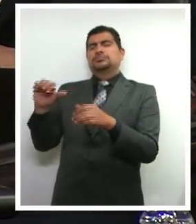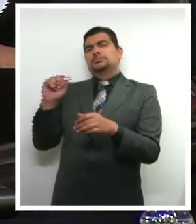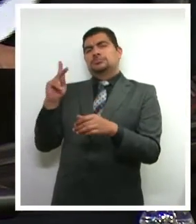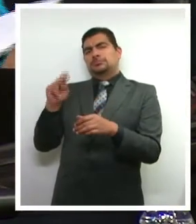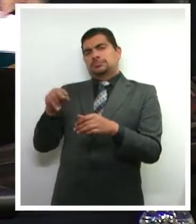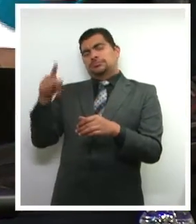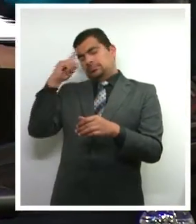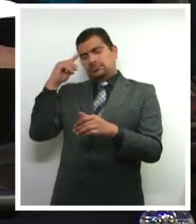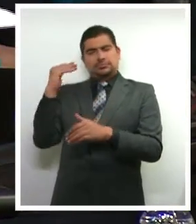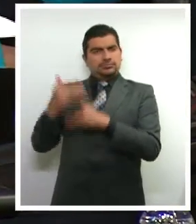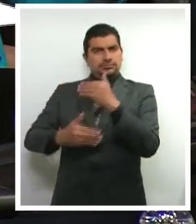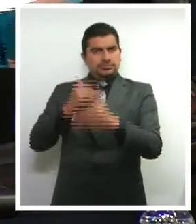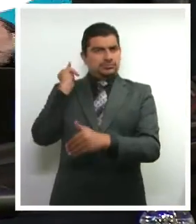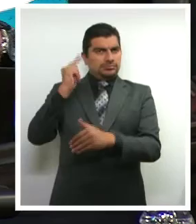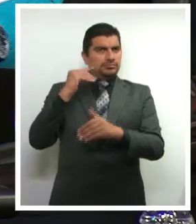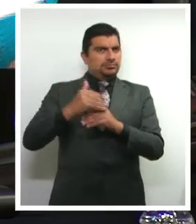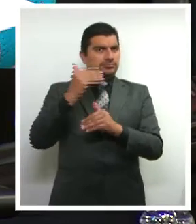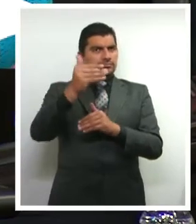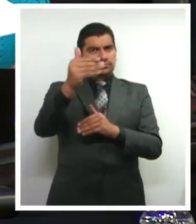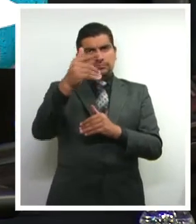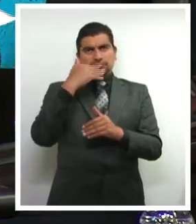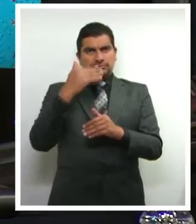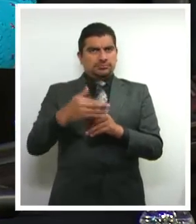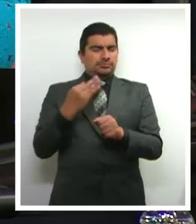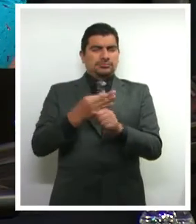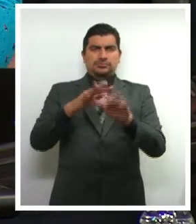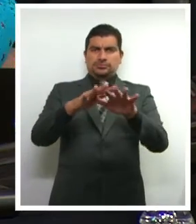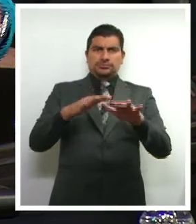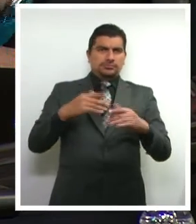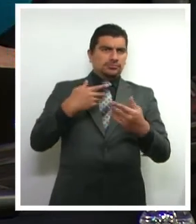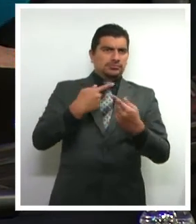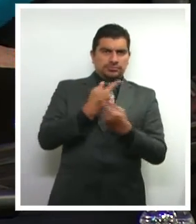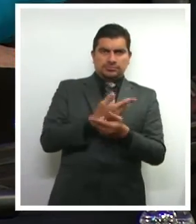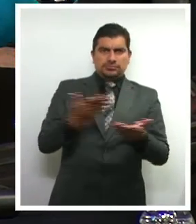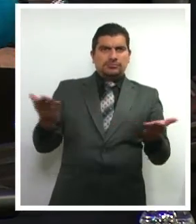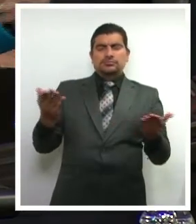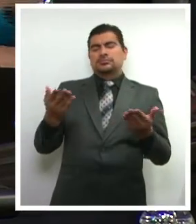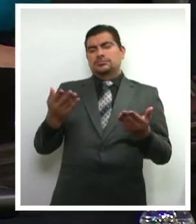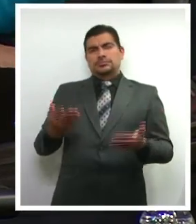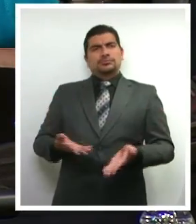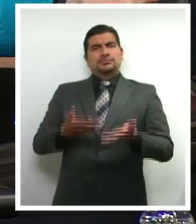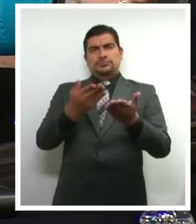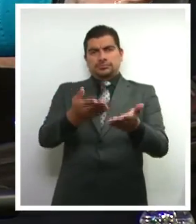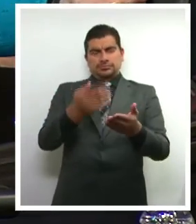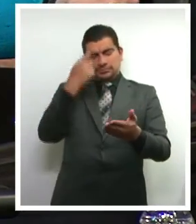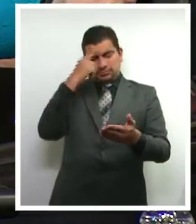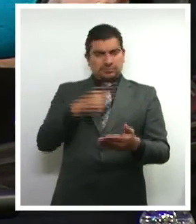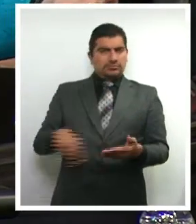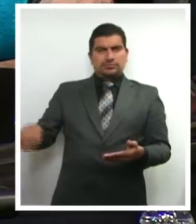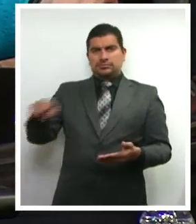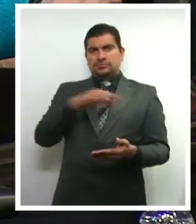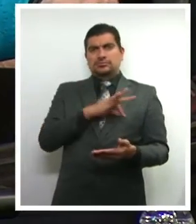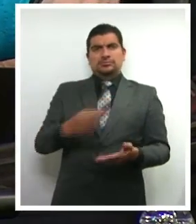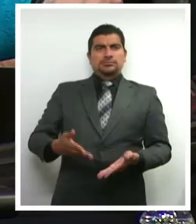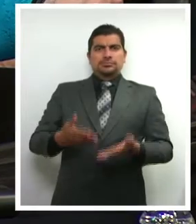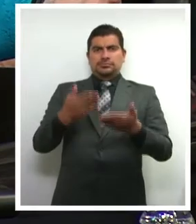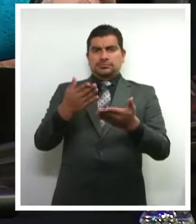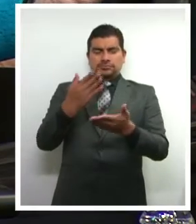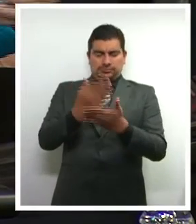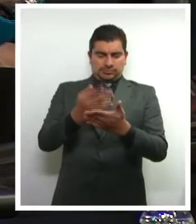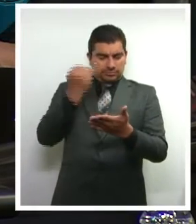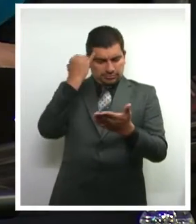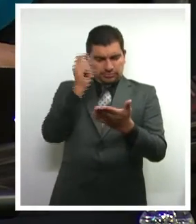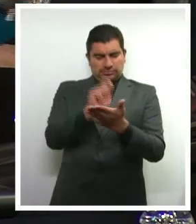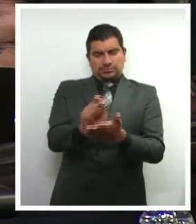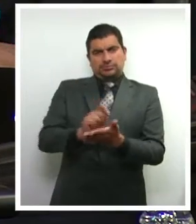misma manera que ya está transitando el Parlamento abierto, que fue un estímulo para que nosotros presentáramos esta